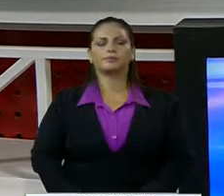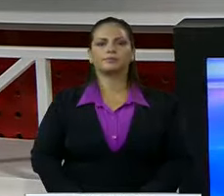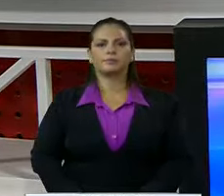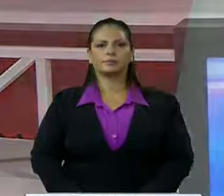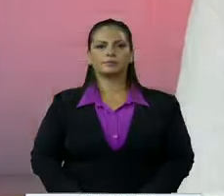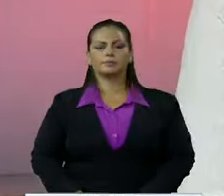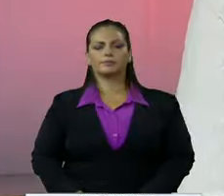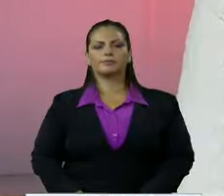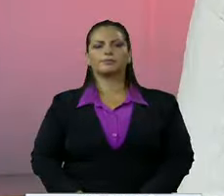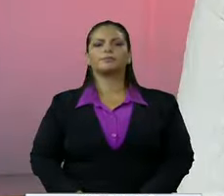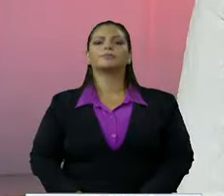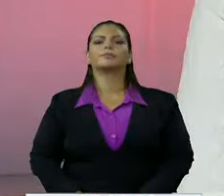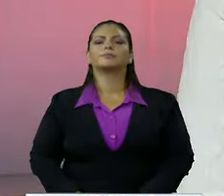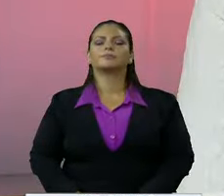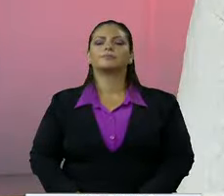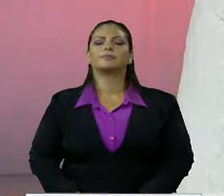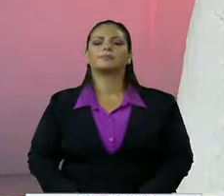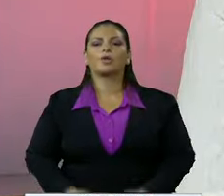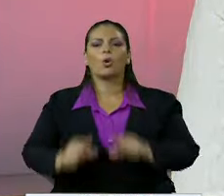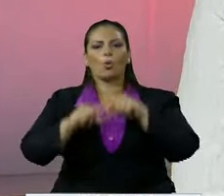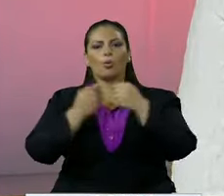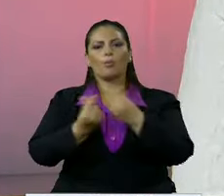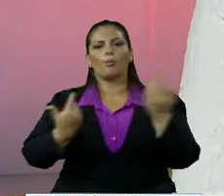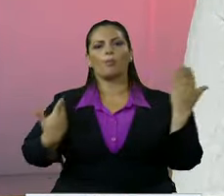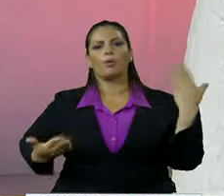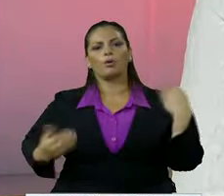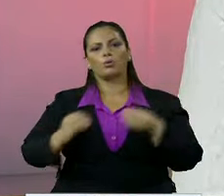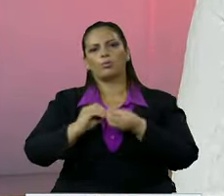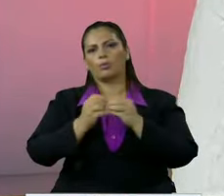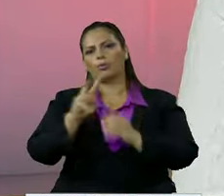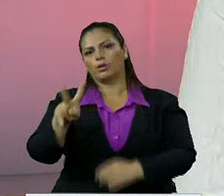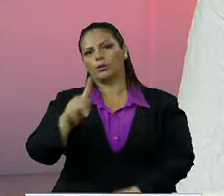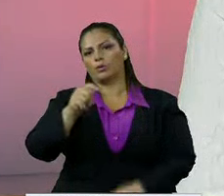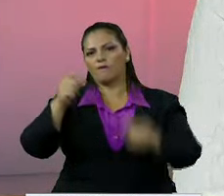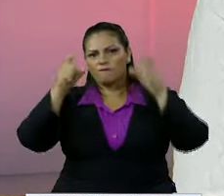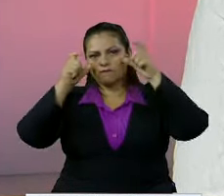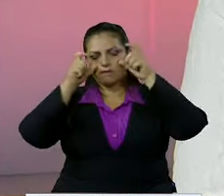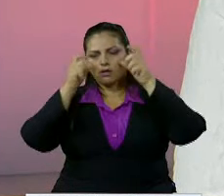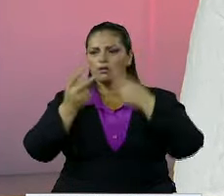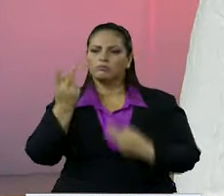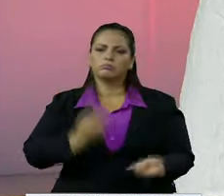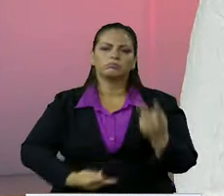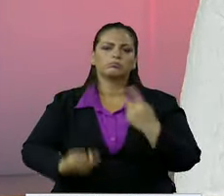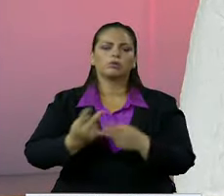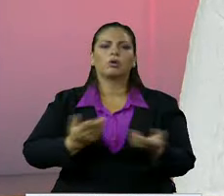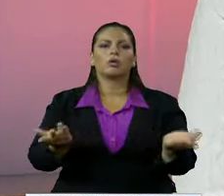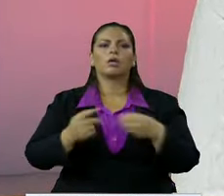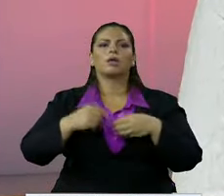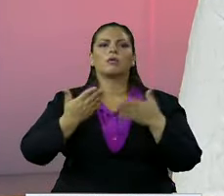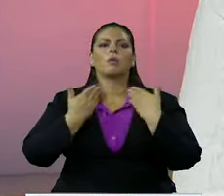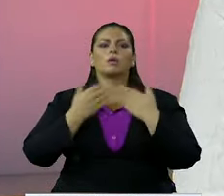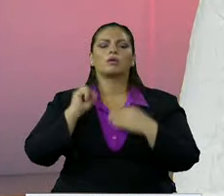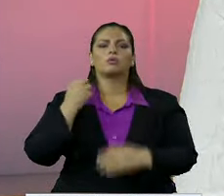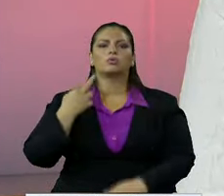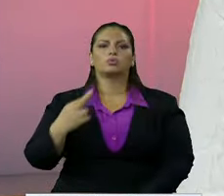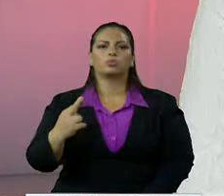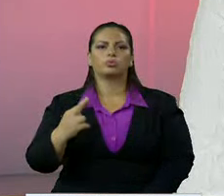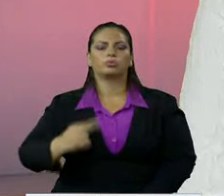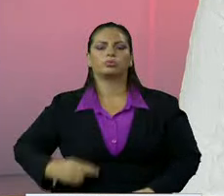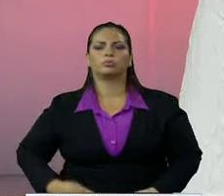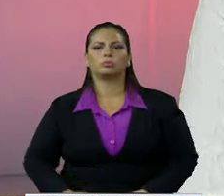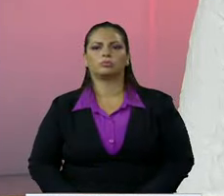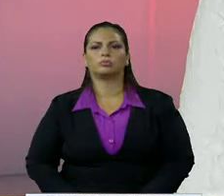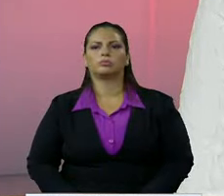El candidato presidencial por la Alianza Creo Suma, Guillermo Lasso, recorrió un populoso sector del sur de Guayaquil. El postulante